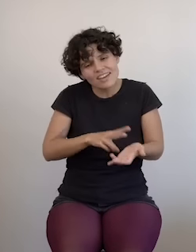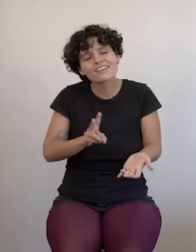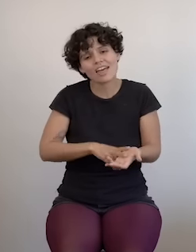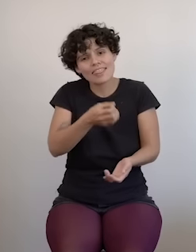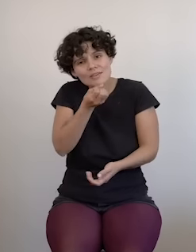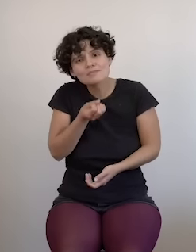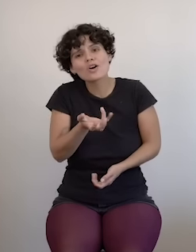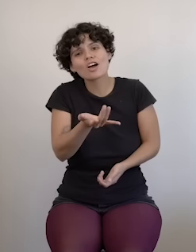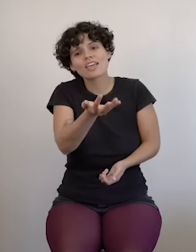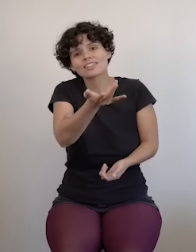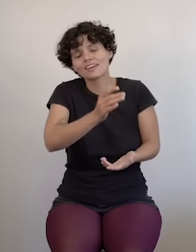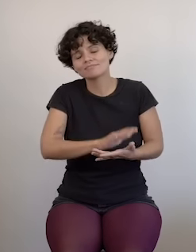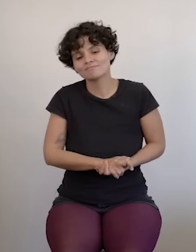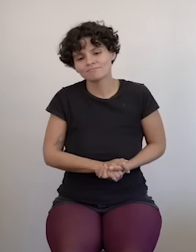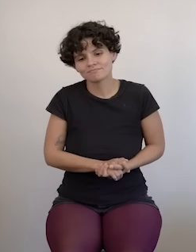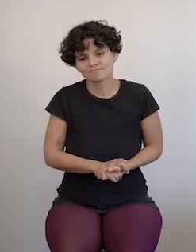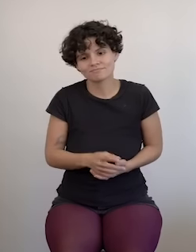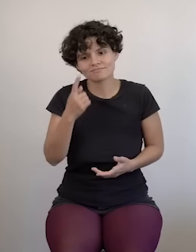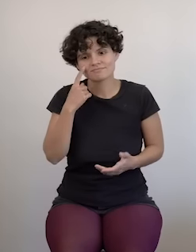hermanito, gracias. Esto,